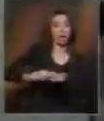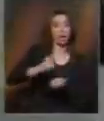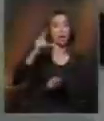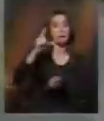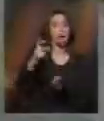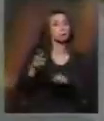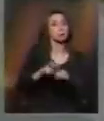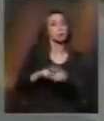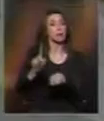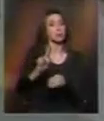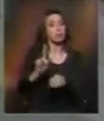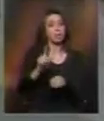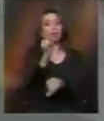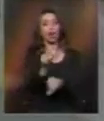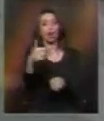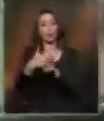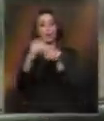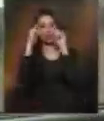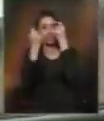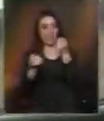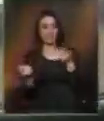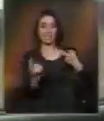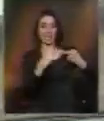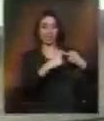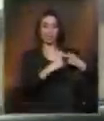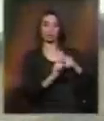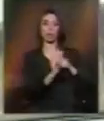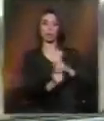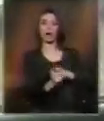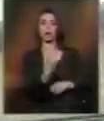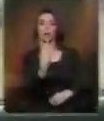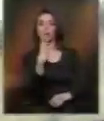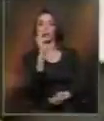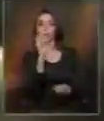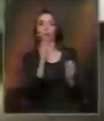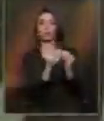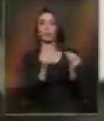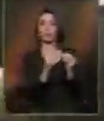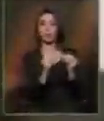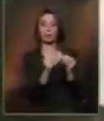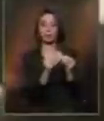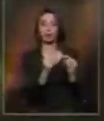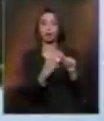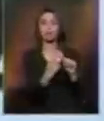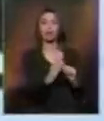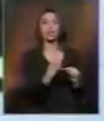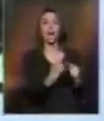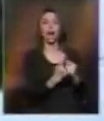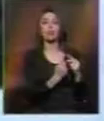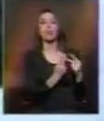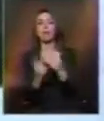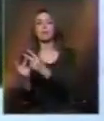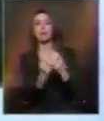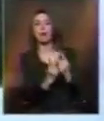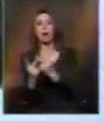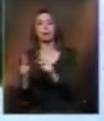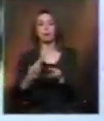a los pasajeros. Los taxistas inscritos pagan cerca de 250 pesos por cada carrera